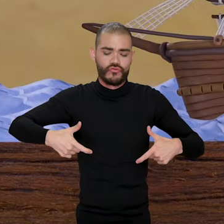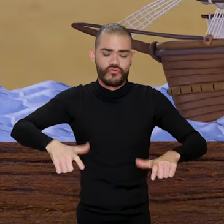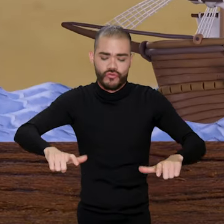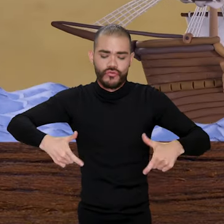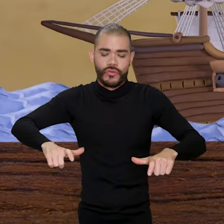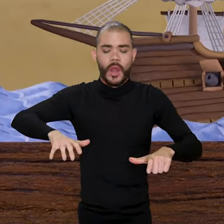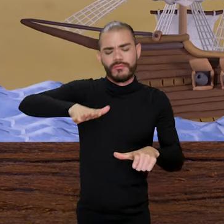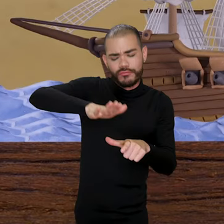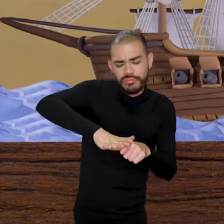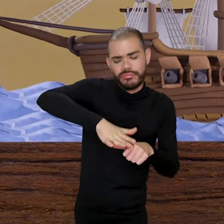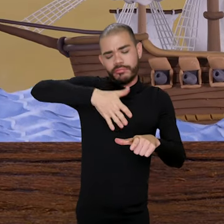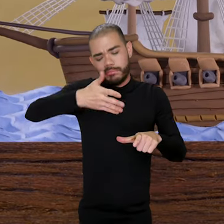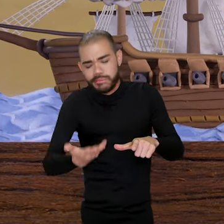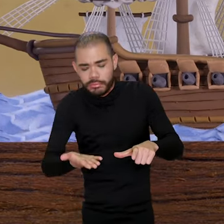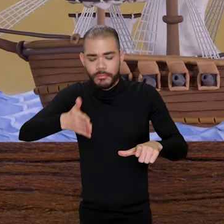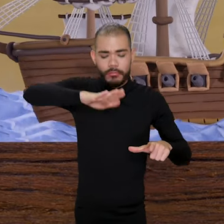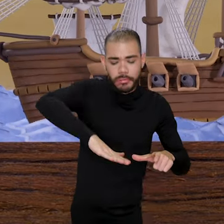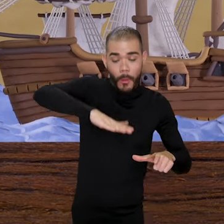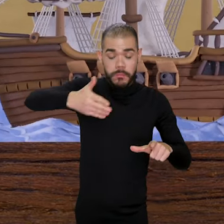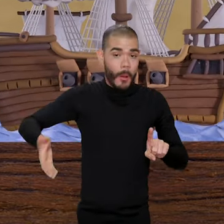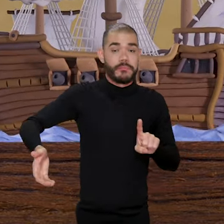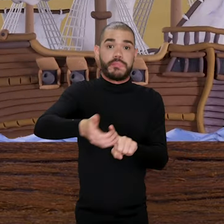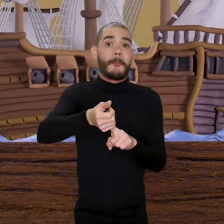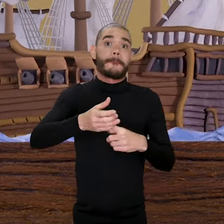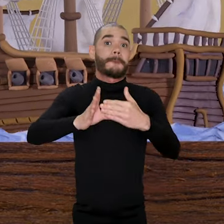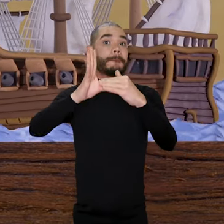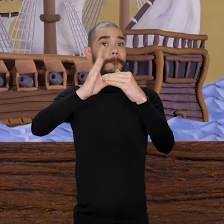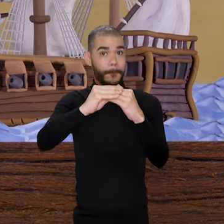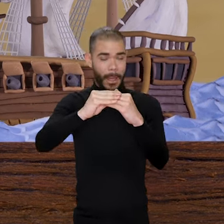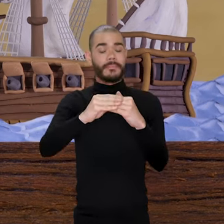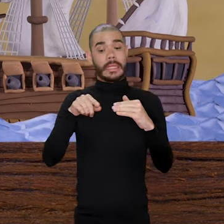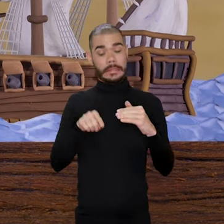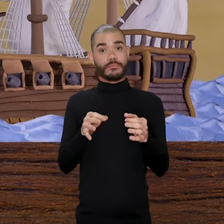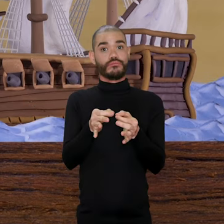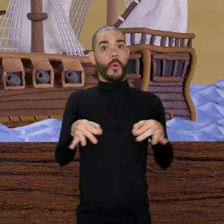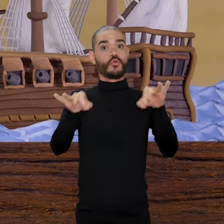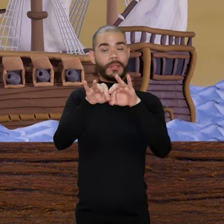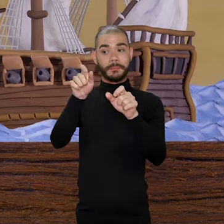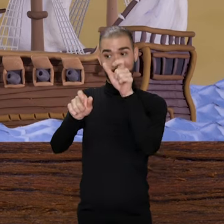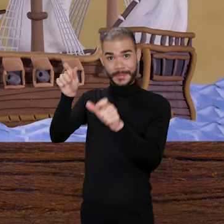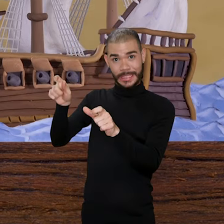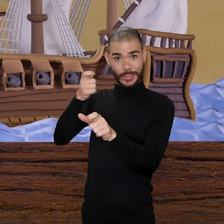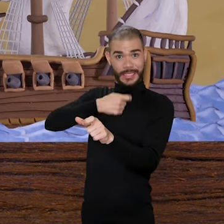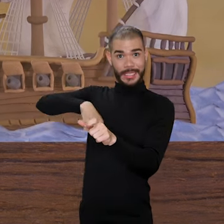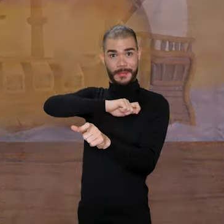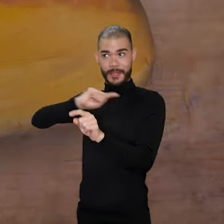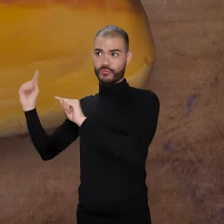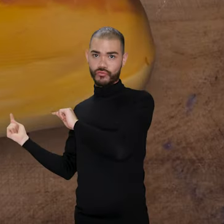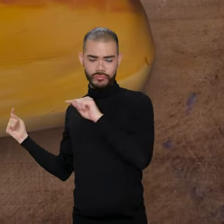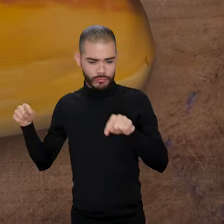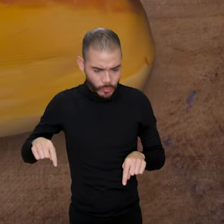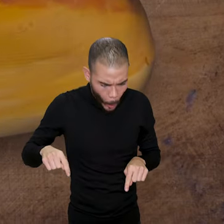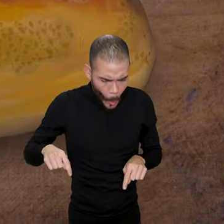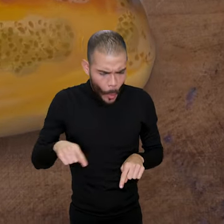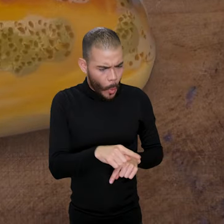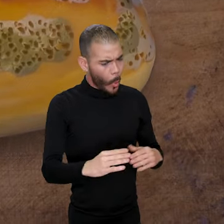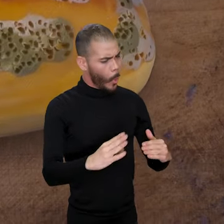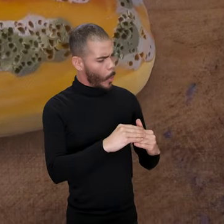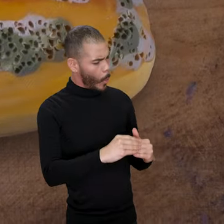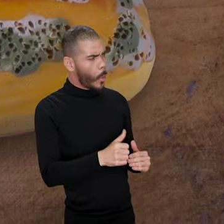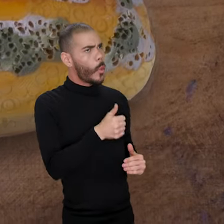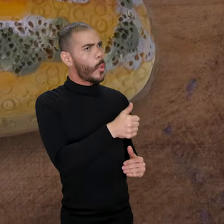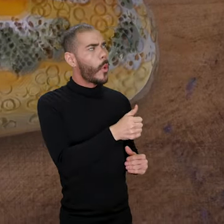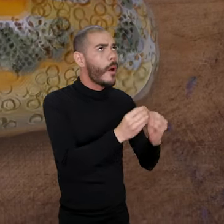el casabe, un pan sin levadura que resultó fundamental para los españoles en sus viajes de conquista, pues, contrario al